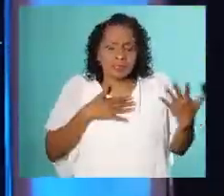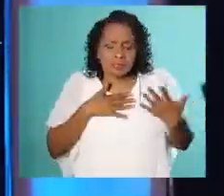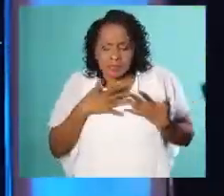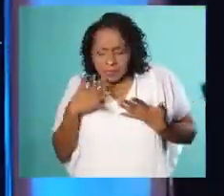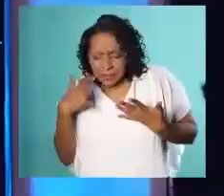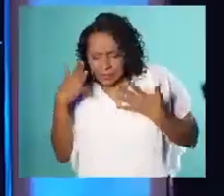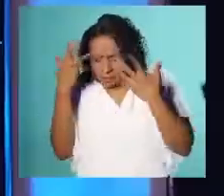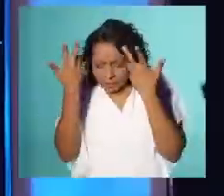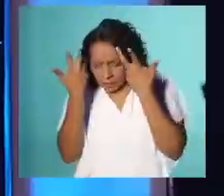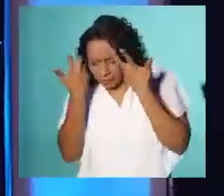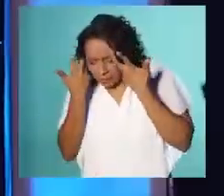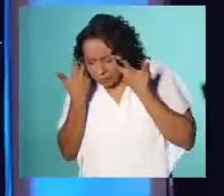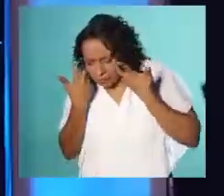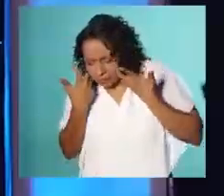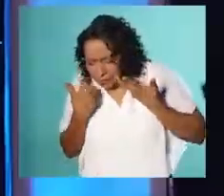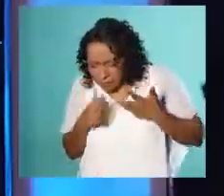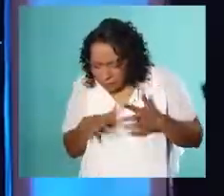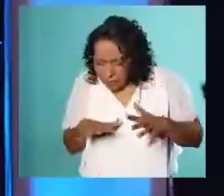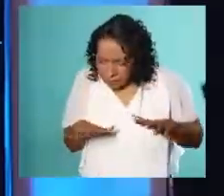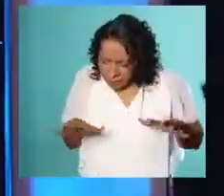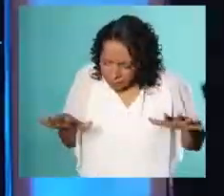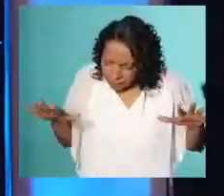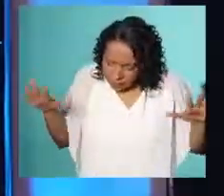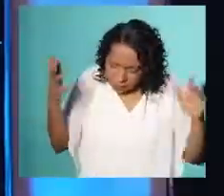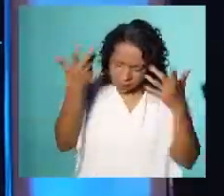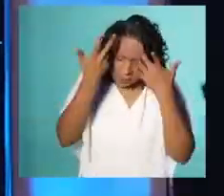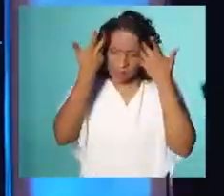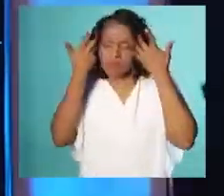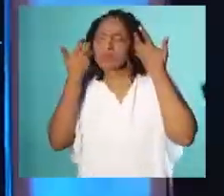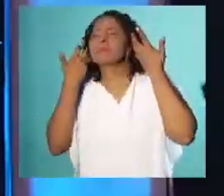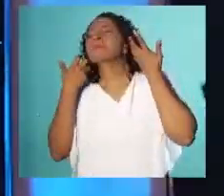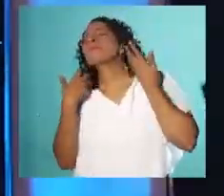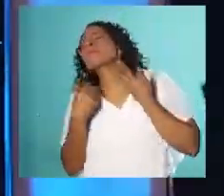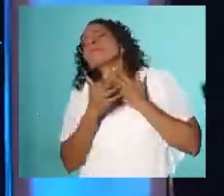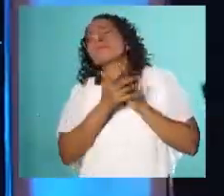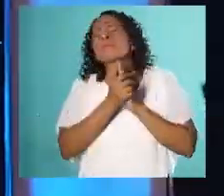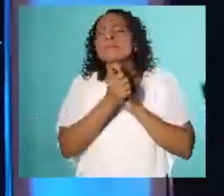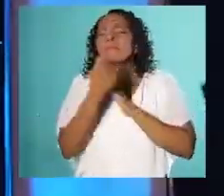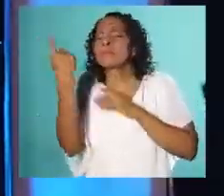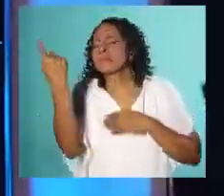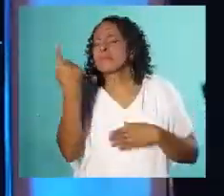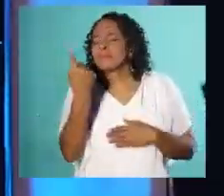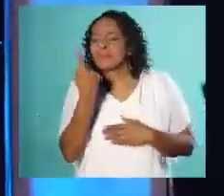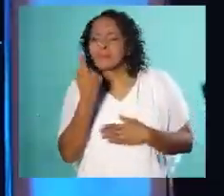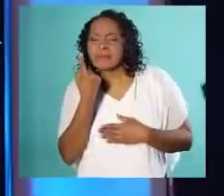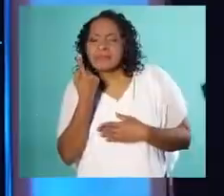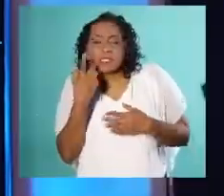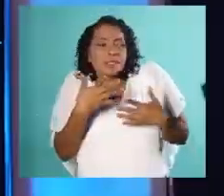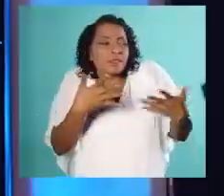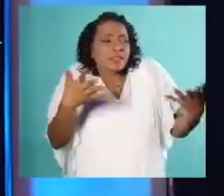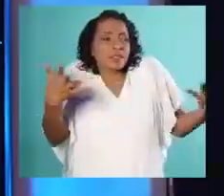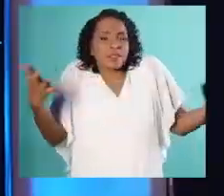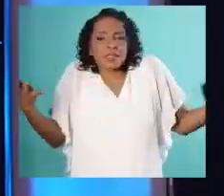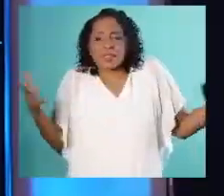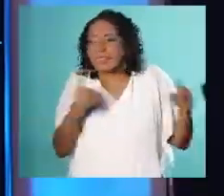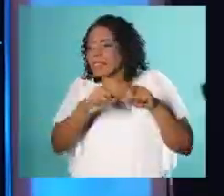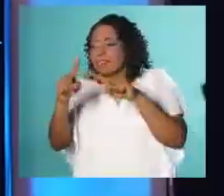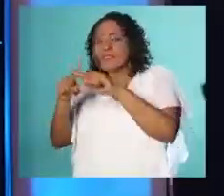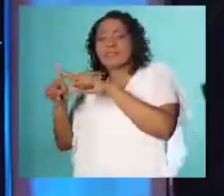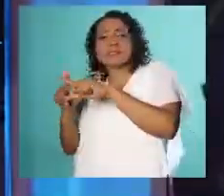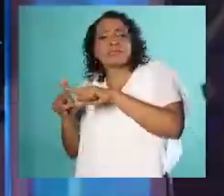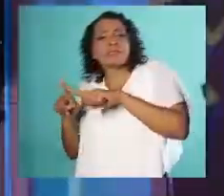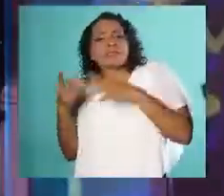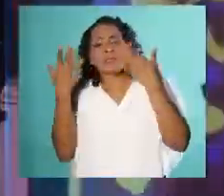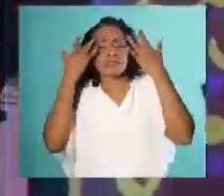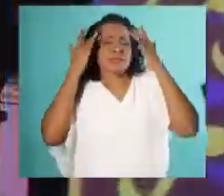Que me llegan hasta el piso, con pobreza que ha venido como quiso.